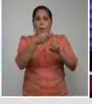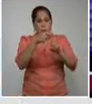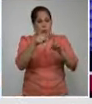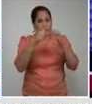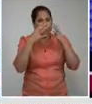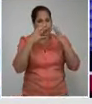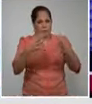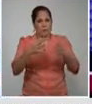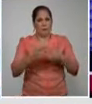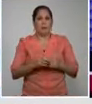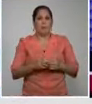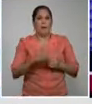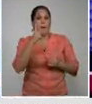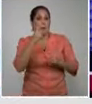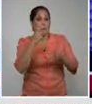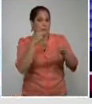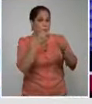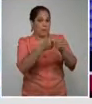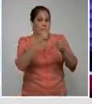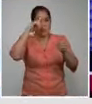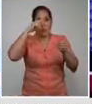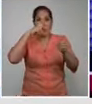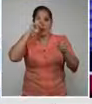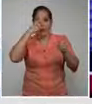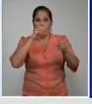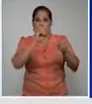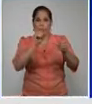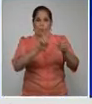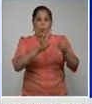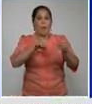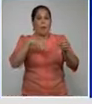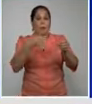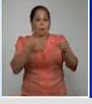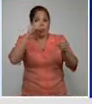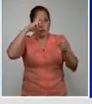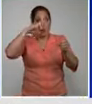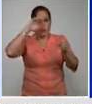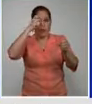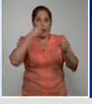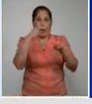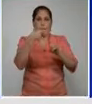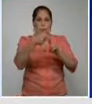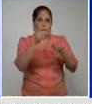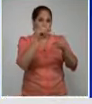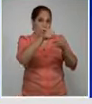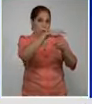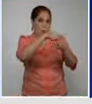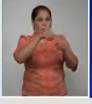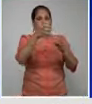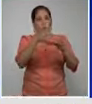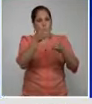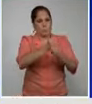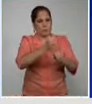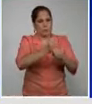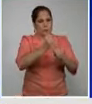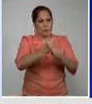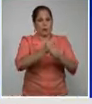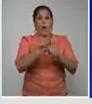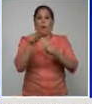una prima vacunación con Soberana 02. Doctora, primero felicitarla por todos estos resultados, usted que está a cargo del diseño